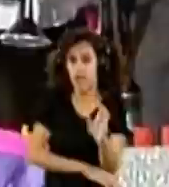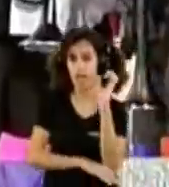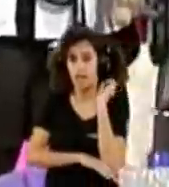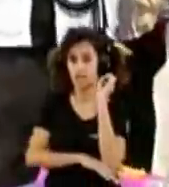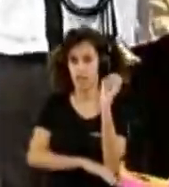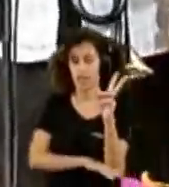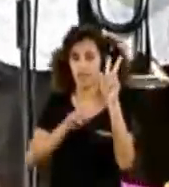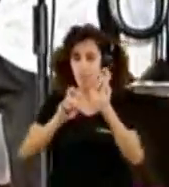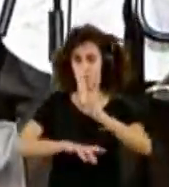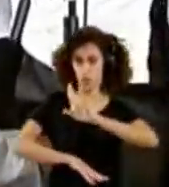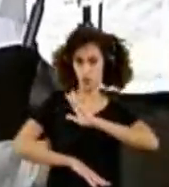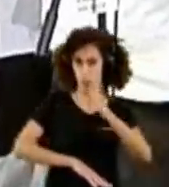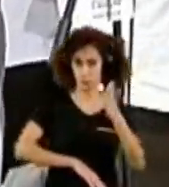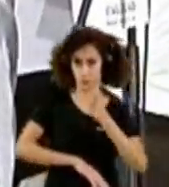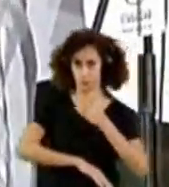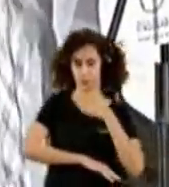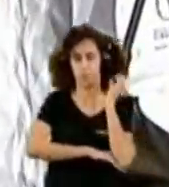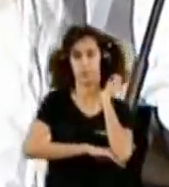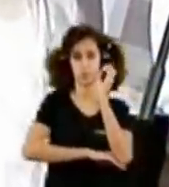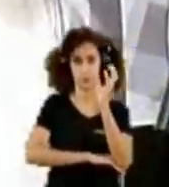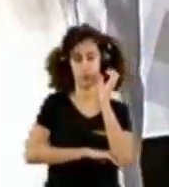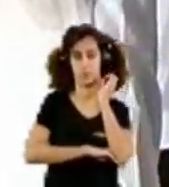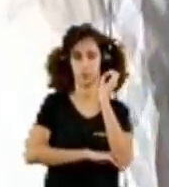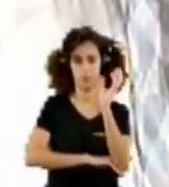Aquí nuestra